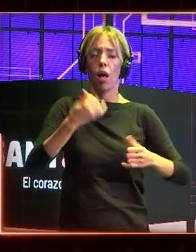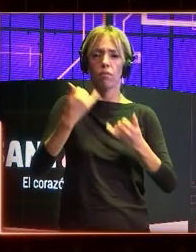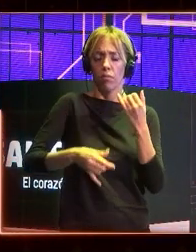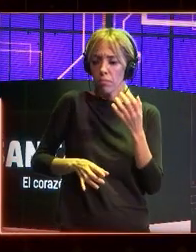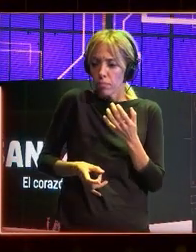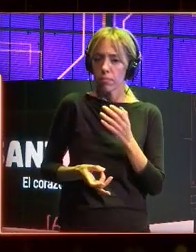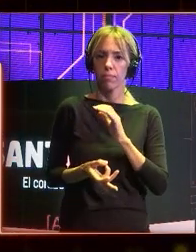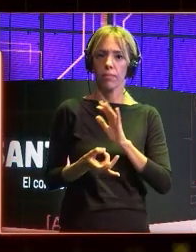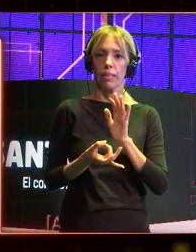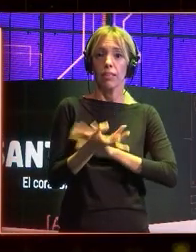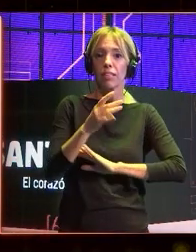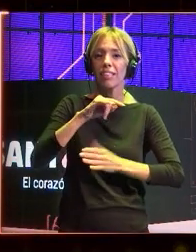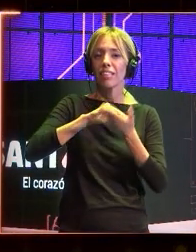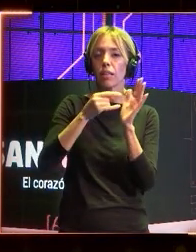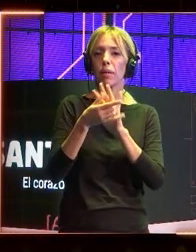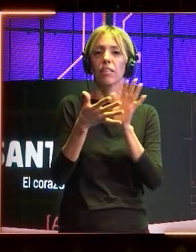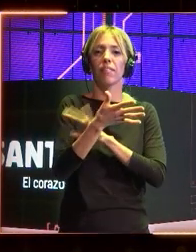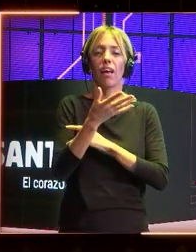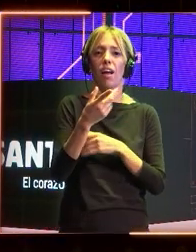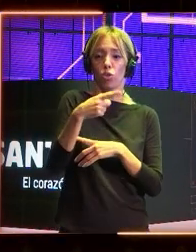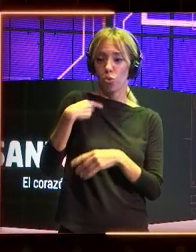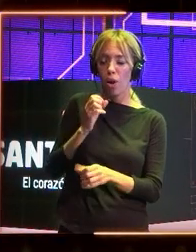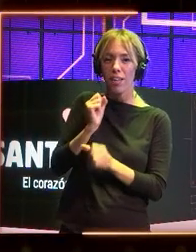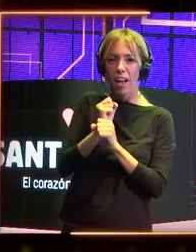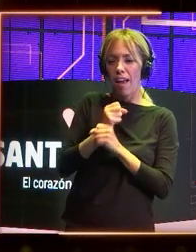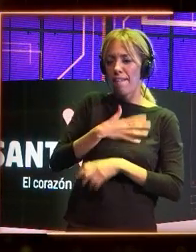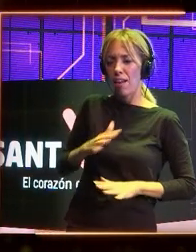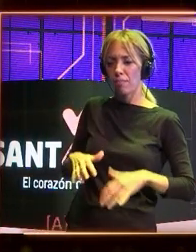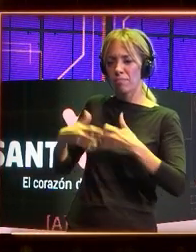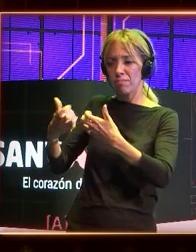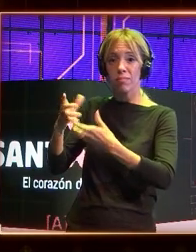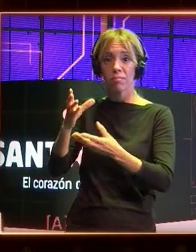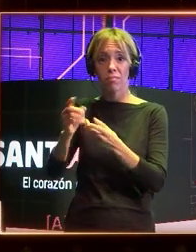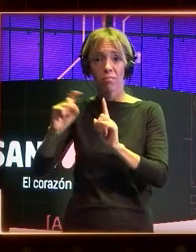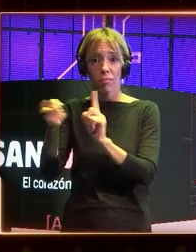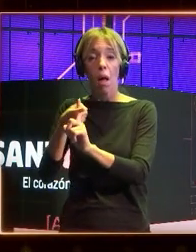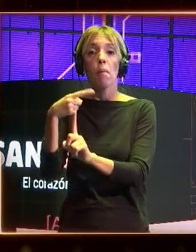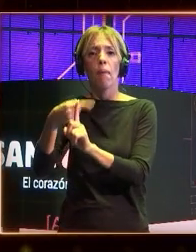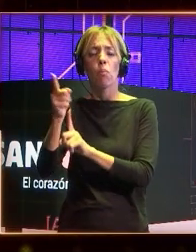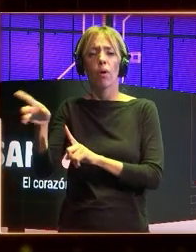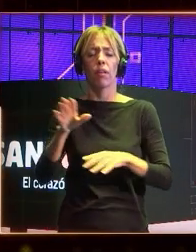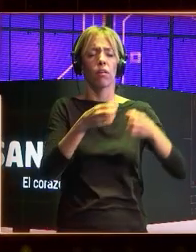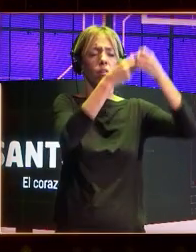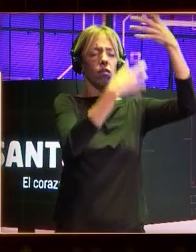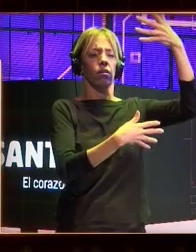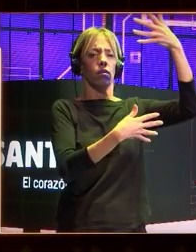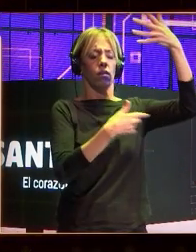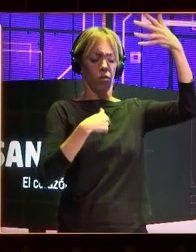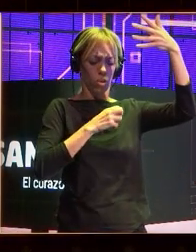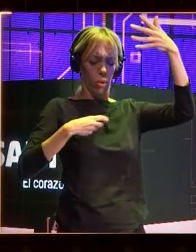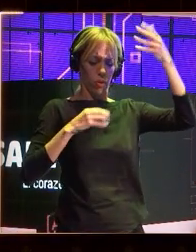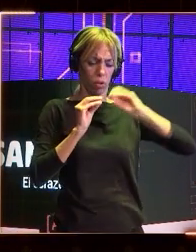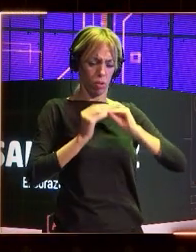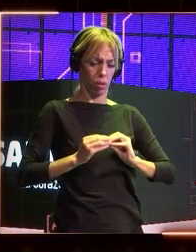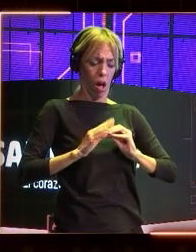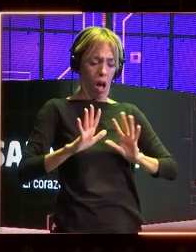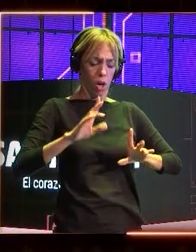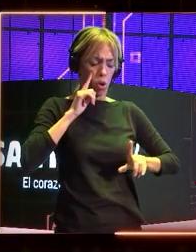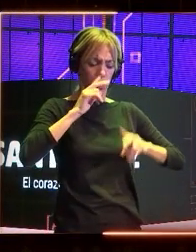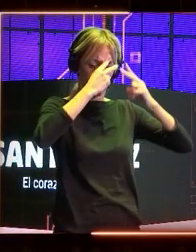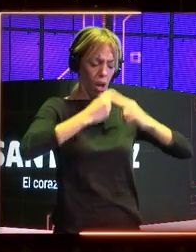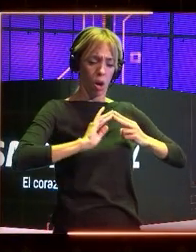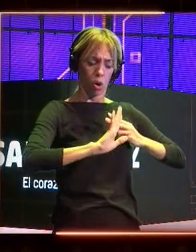sistema que ya no solo es capaz de resolver la tarea que le has planteado sino que puede incluso criticar sus propios resultados e intentar